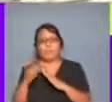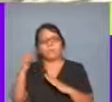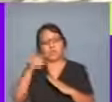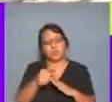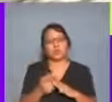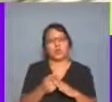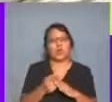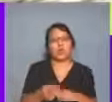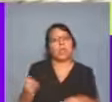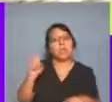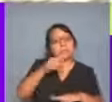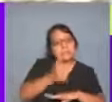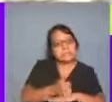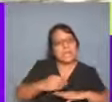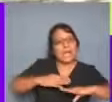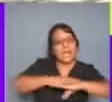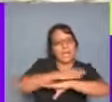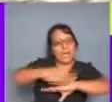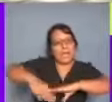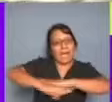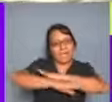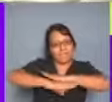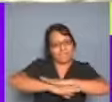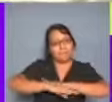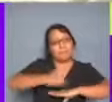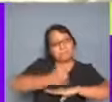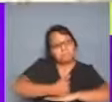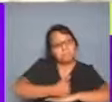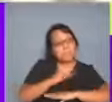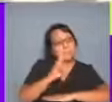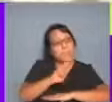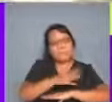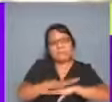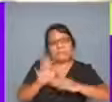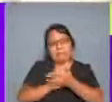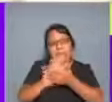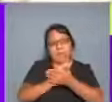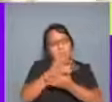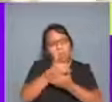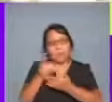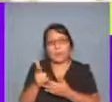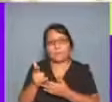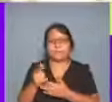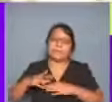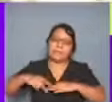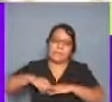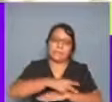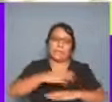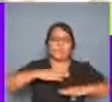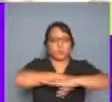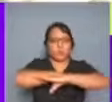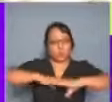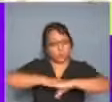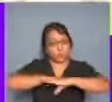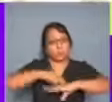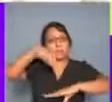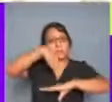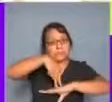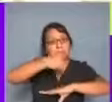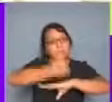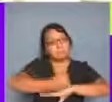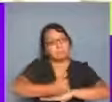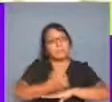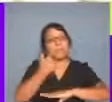viviendas tiene que salir a la avenida de ahí no hay nada subir la ruta y ahí en la ruta hay que esperar que pase si es que